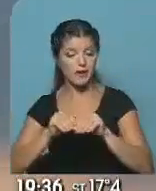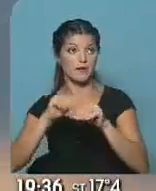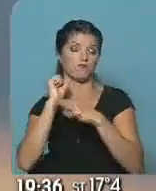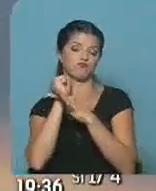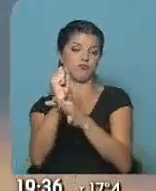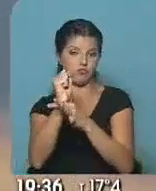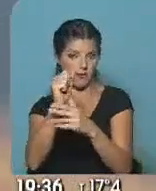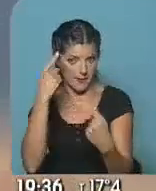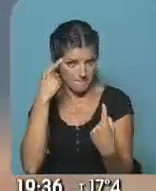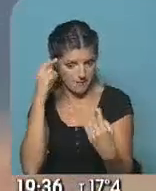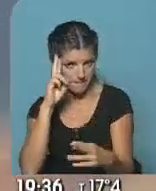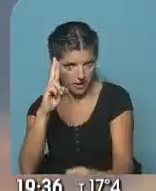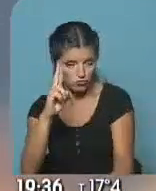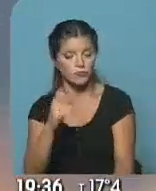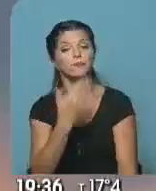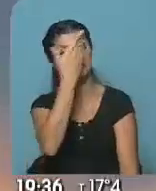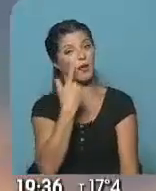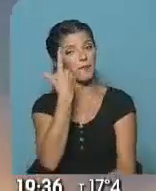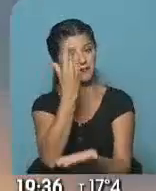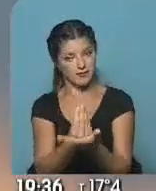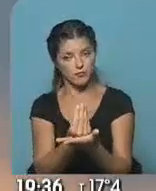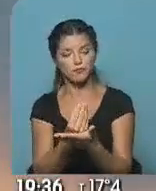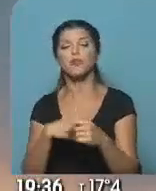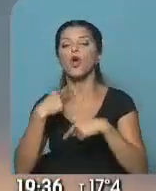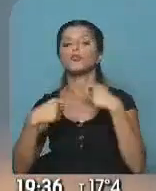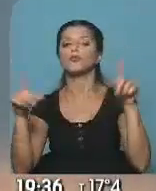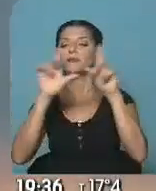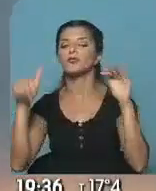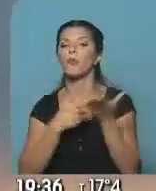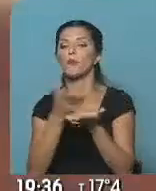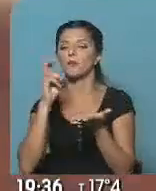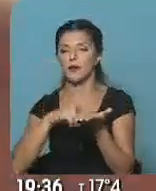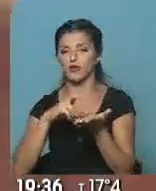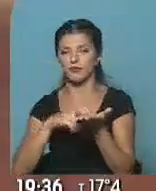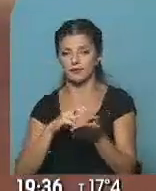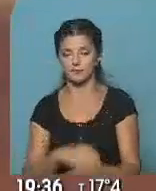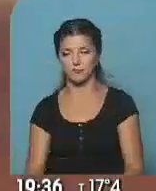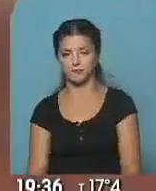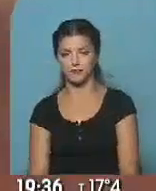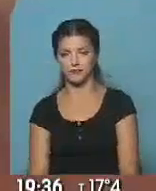tanto respeto representante para américa latina seguimos en el notti central de la tv pública